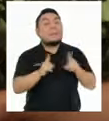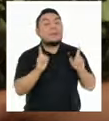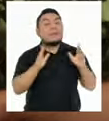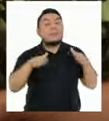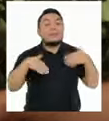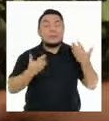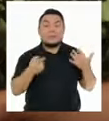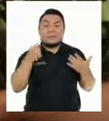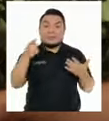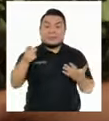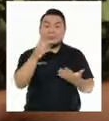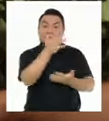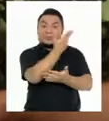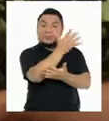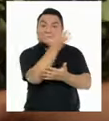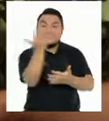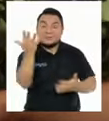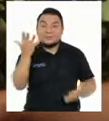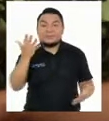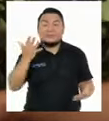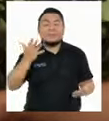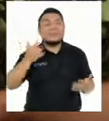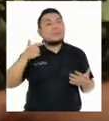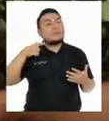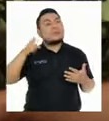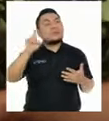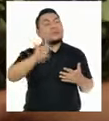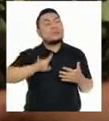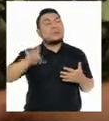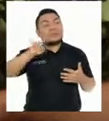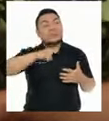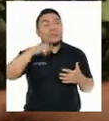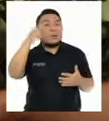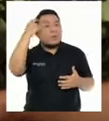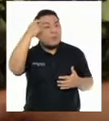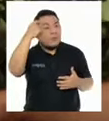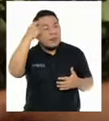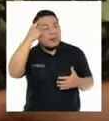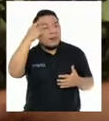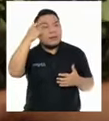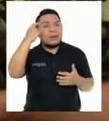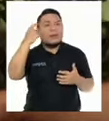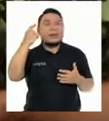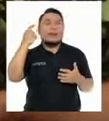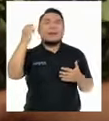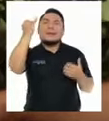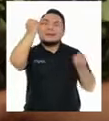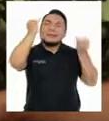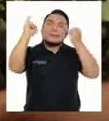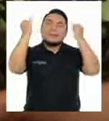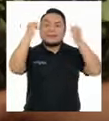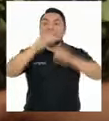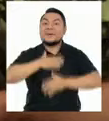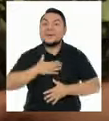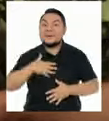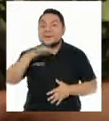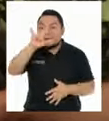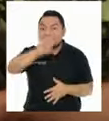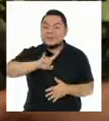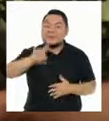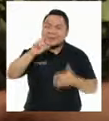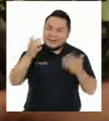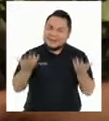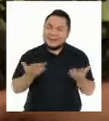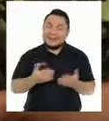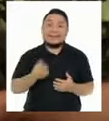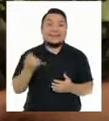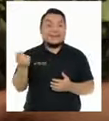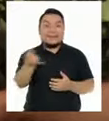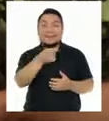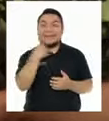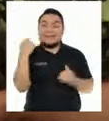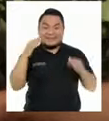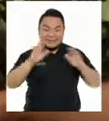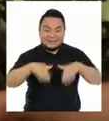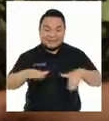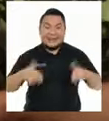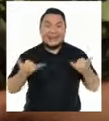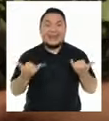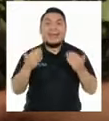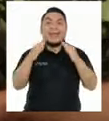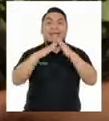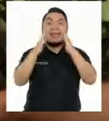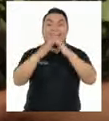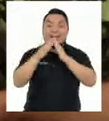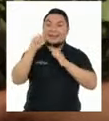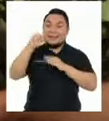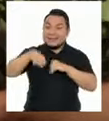naturaleza usando nuestro cuerpo y la imaginación. Es más, lo haremos con las niñas y niños que están en